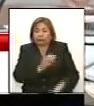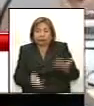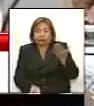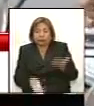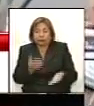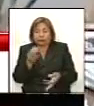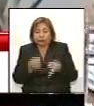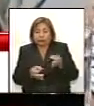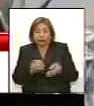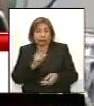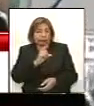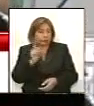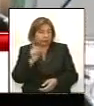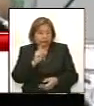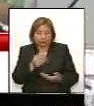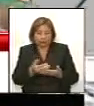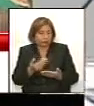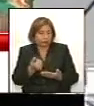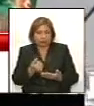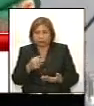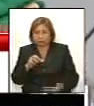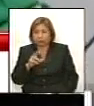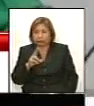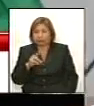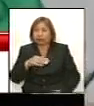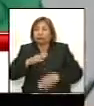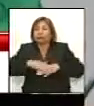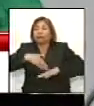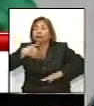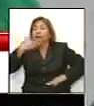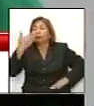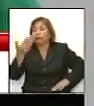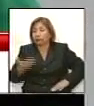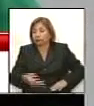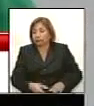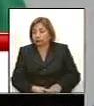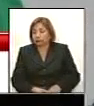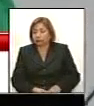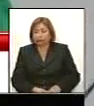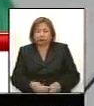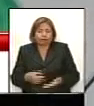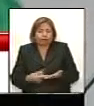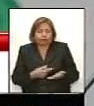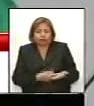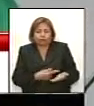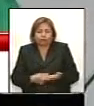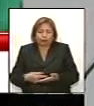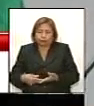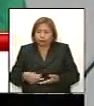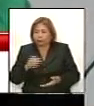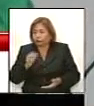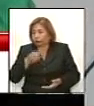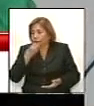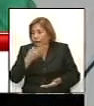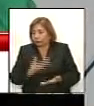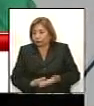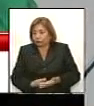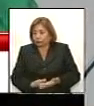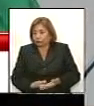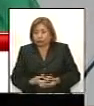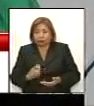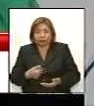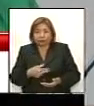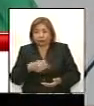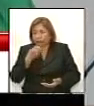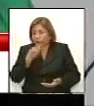judicial. No tiene que ser previa a la autorización judicial, sino posterior. Se ha discutido mucho sobre si eso está bien o está mal. Para nosotros está bien porque en